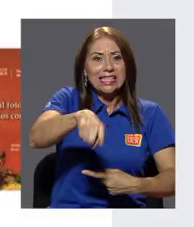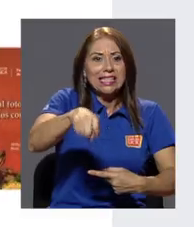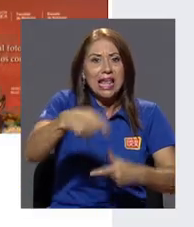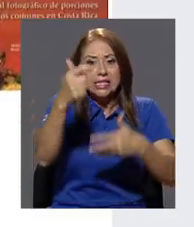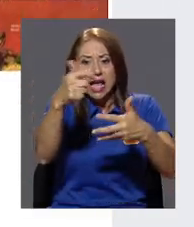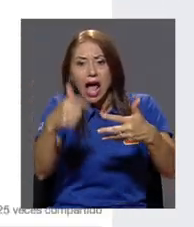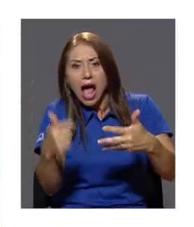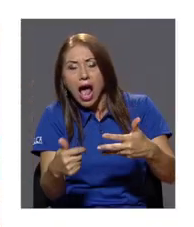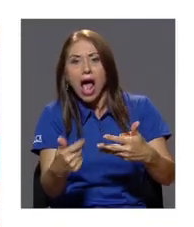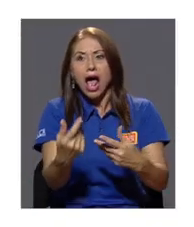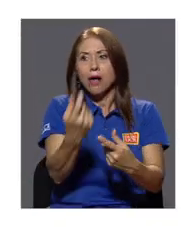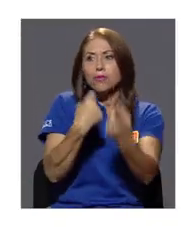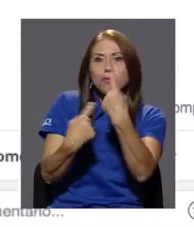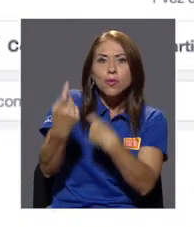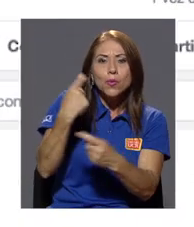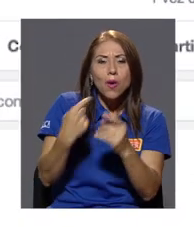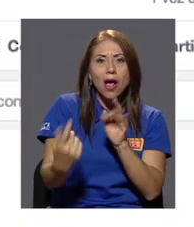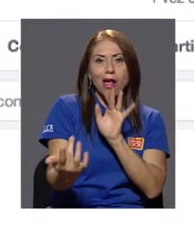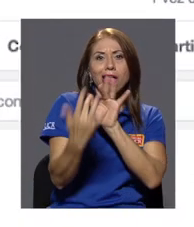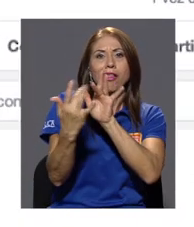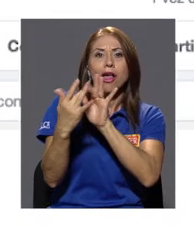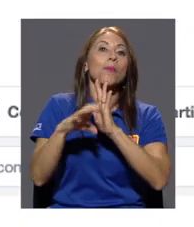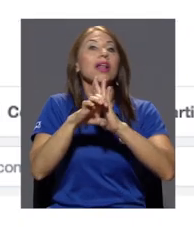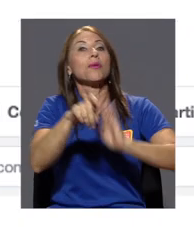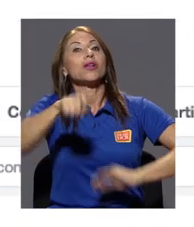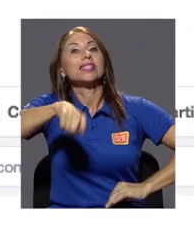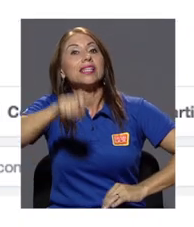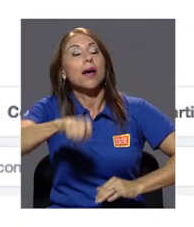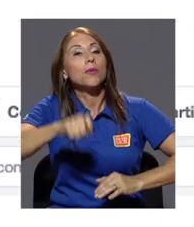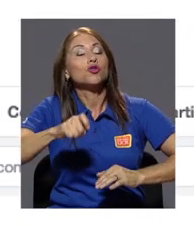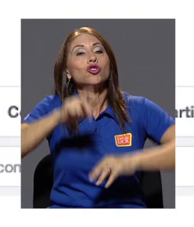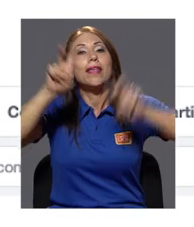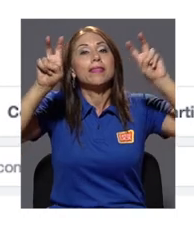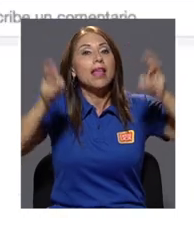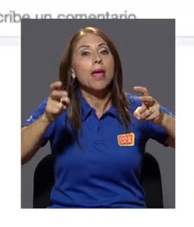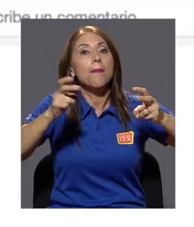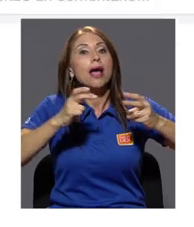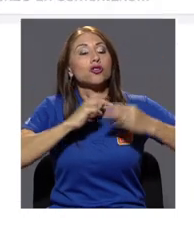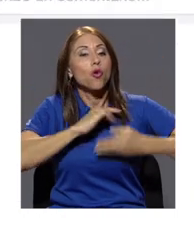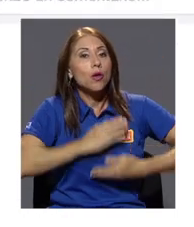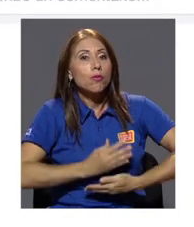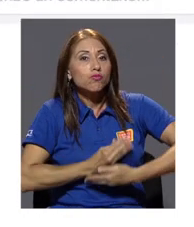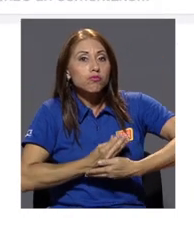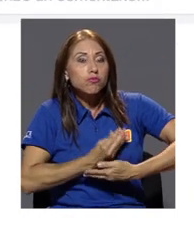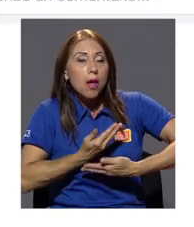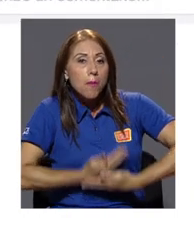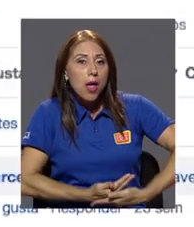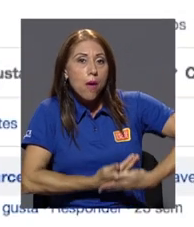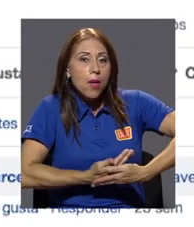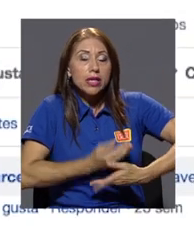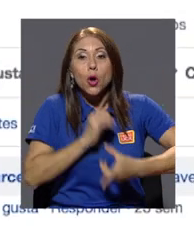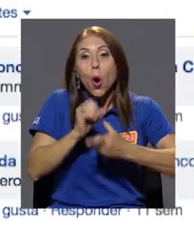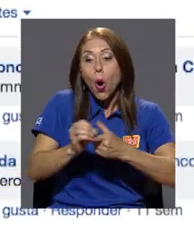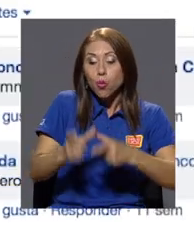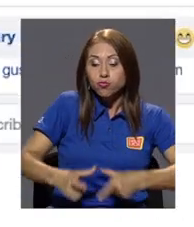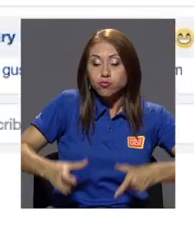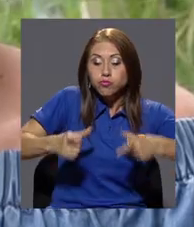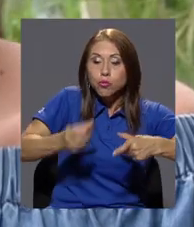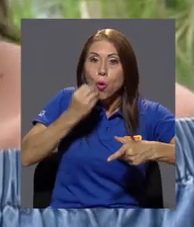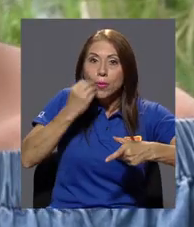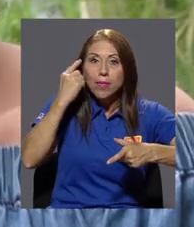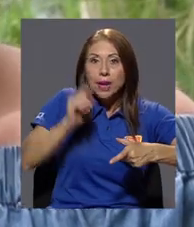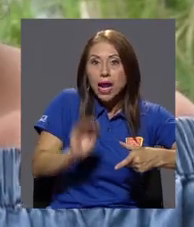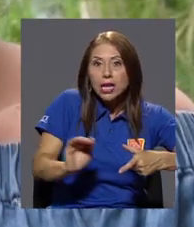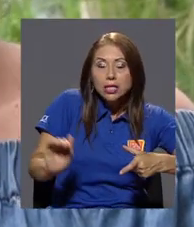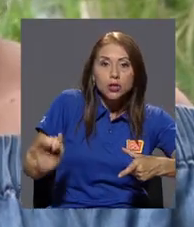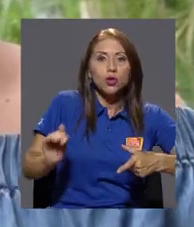la población sobre necesitamos un material de lactancia materna o necesitamos tener más información sobre meriendas infantiles, ¿verdad? Entonces,